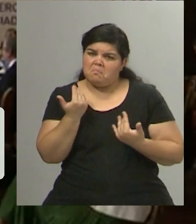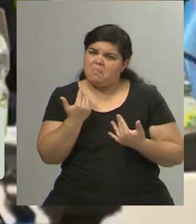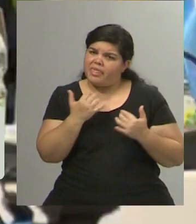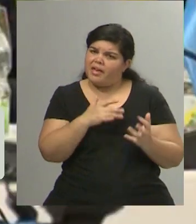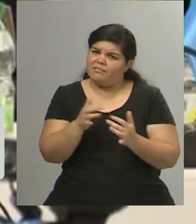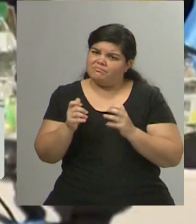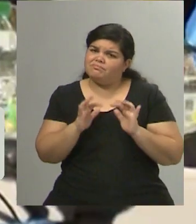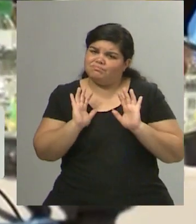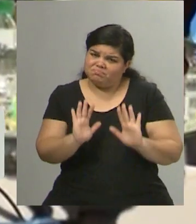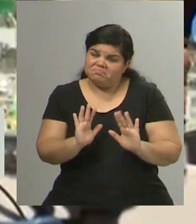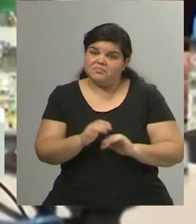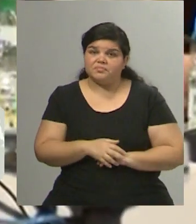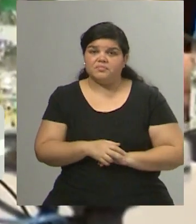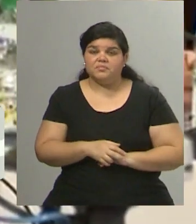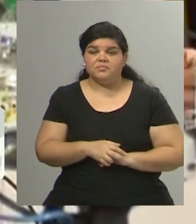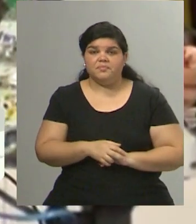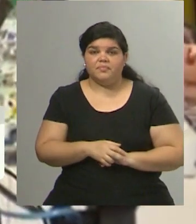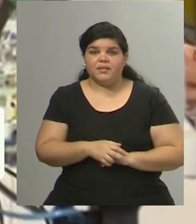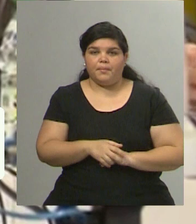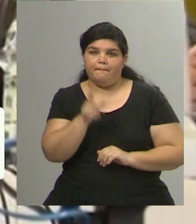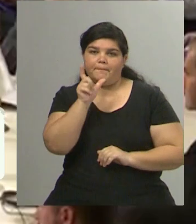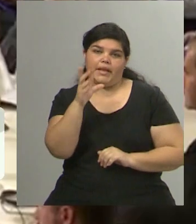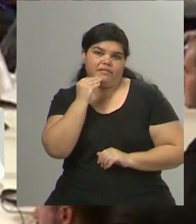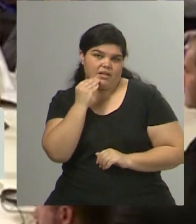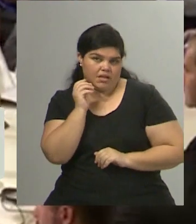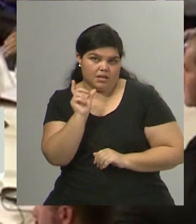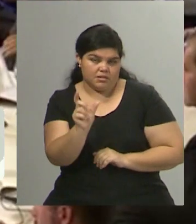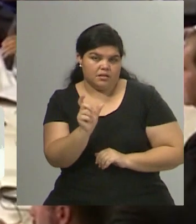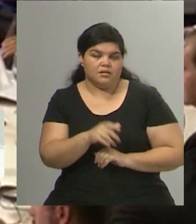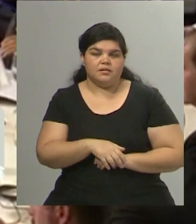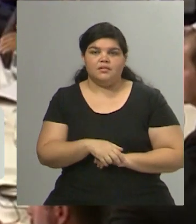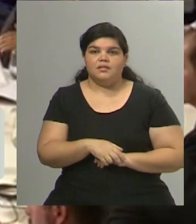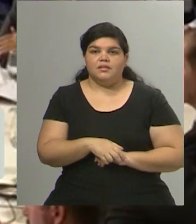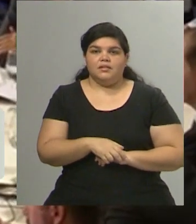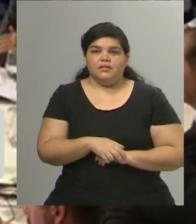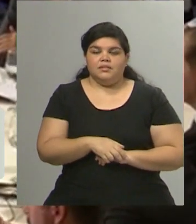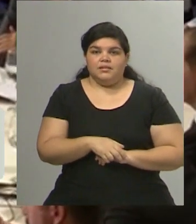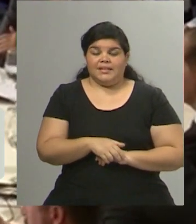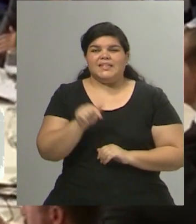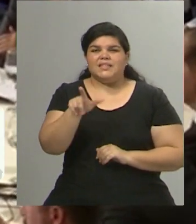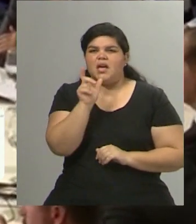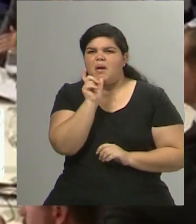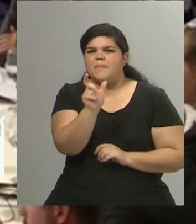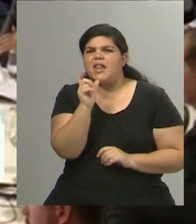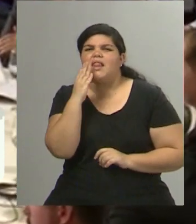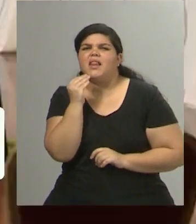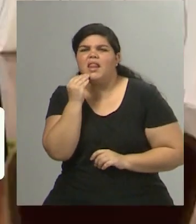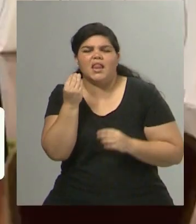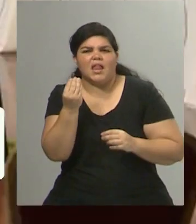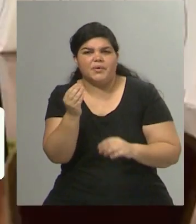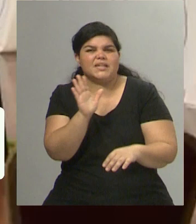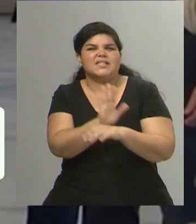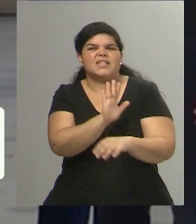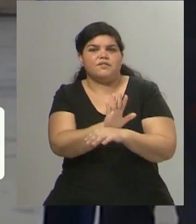la fórmula del jeitinho. Es ese el concepto, esa noción que se tiene